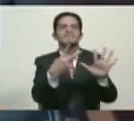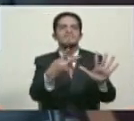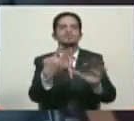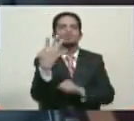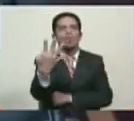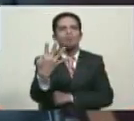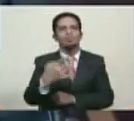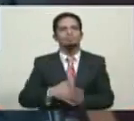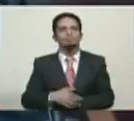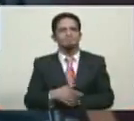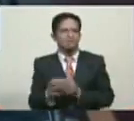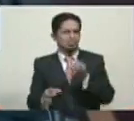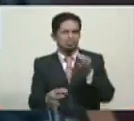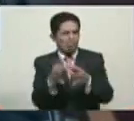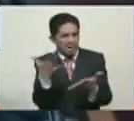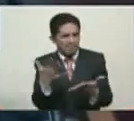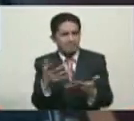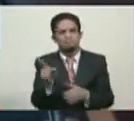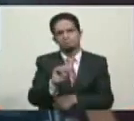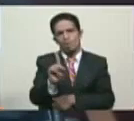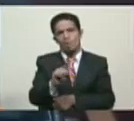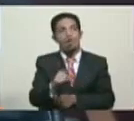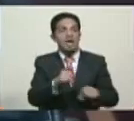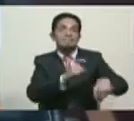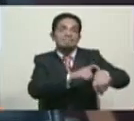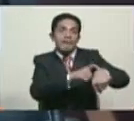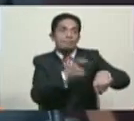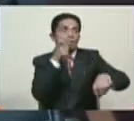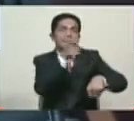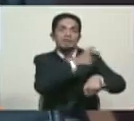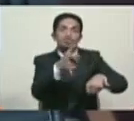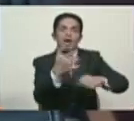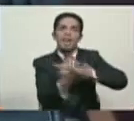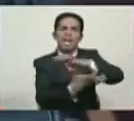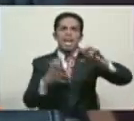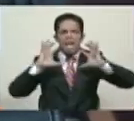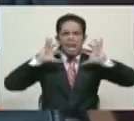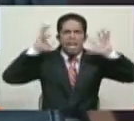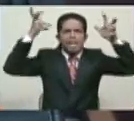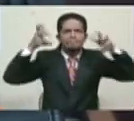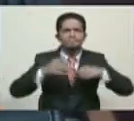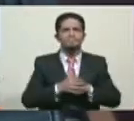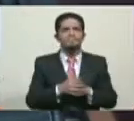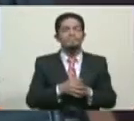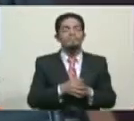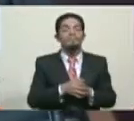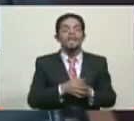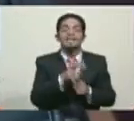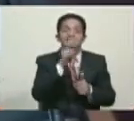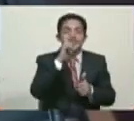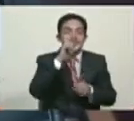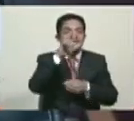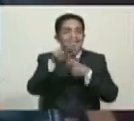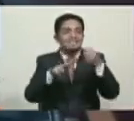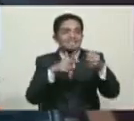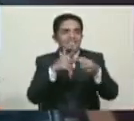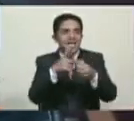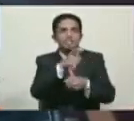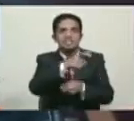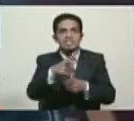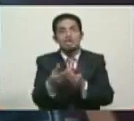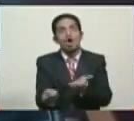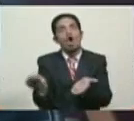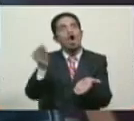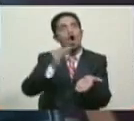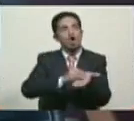casualidad. Eran tiempos de rebelión popular y 3 años después el Ejército Libertador renace de las